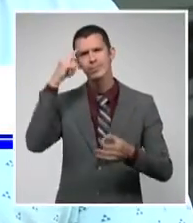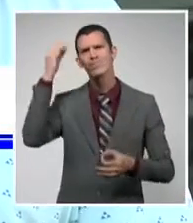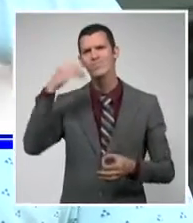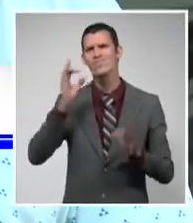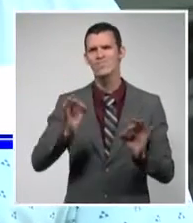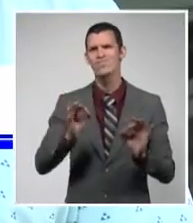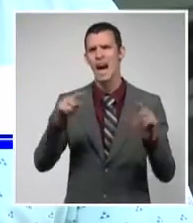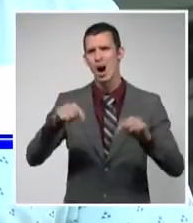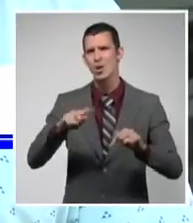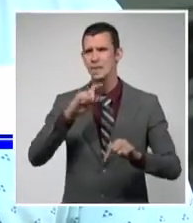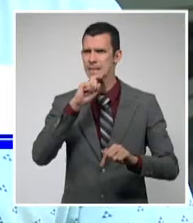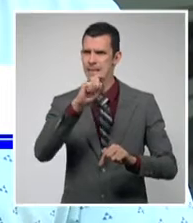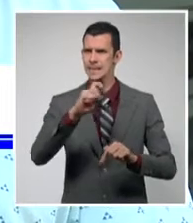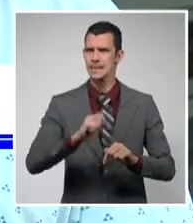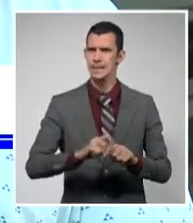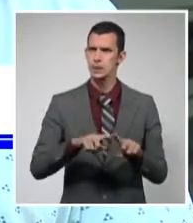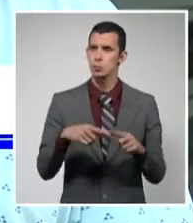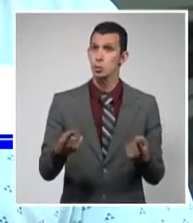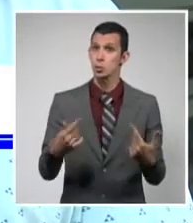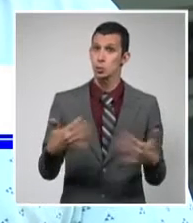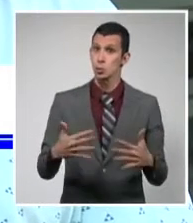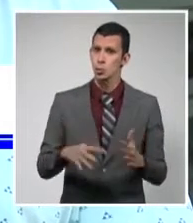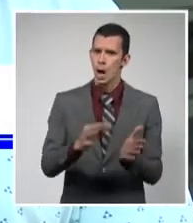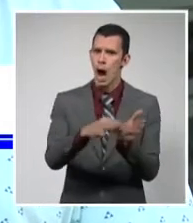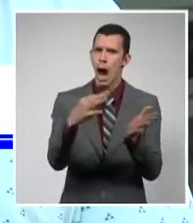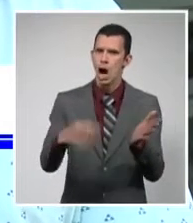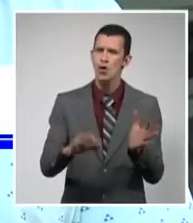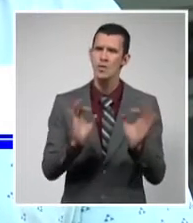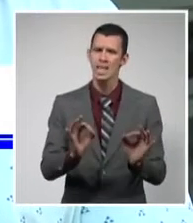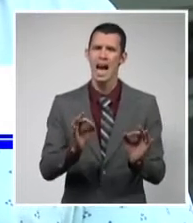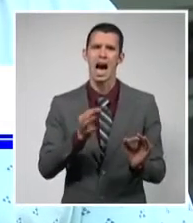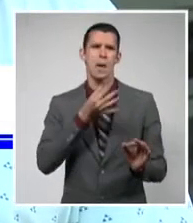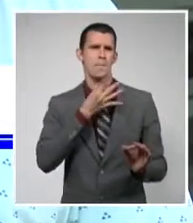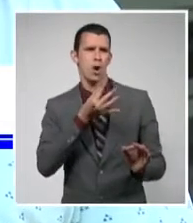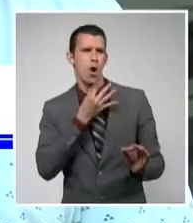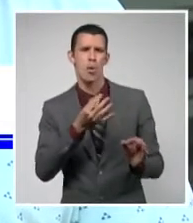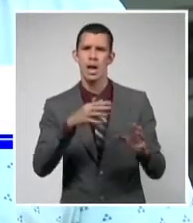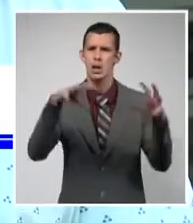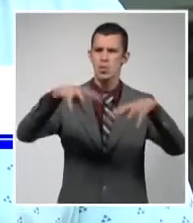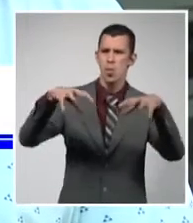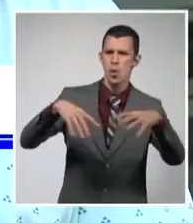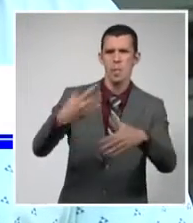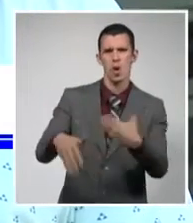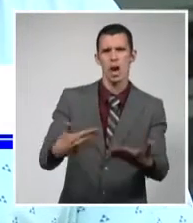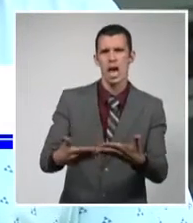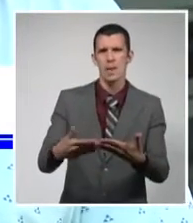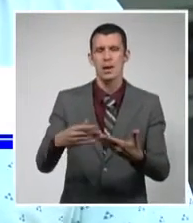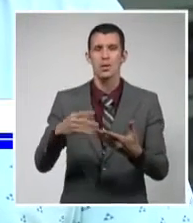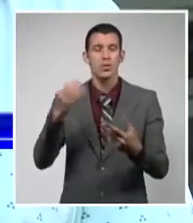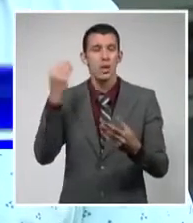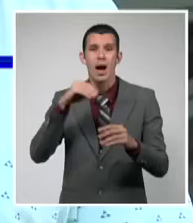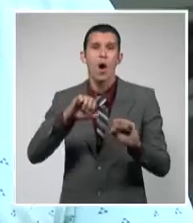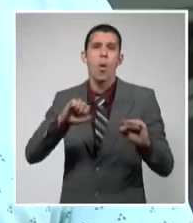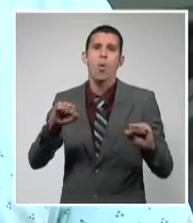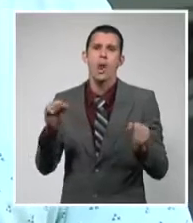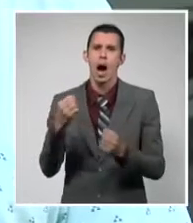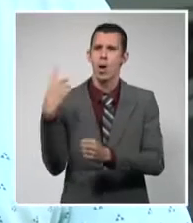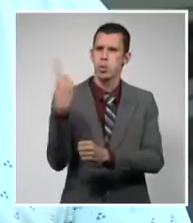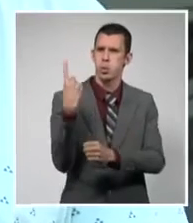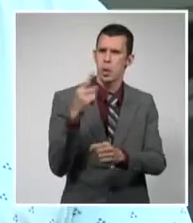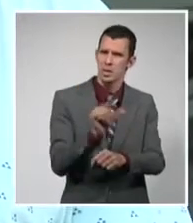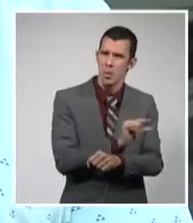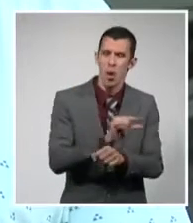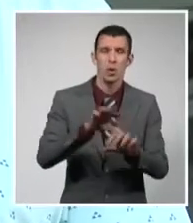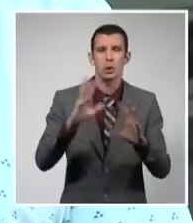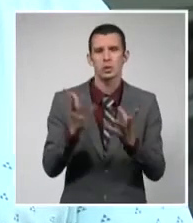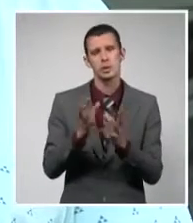tensa, porque los arroces han bajado los rendimientos por las afectaciones de las lluvias y por el tiempo que pasaron sin poderse cosechar, pero